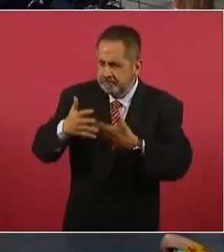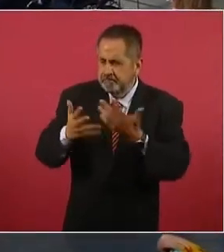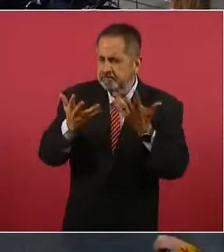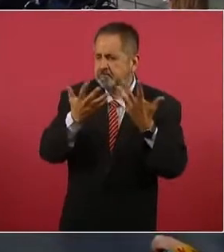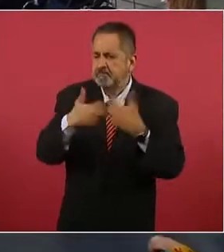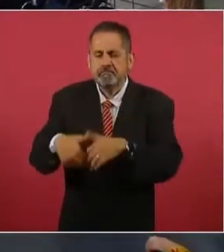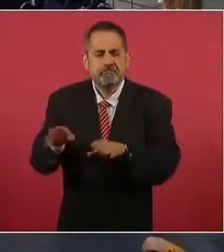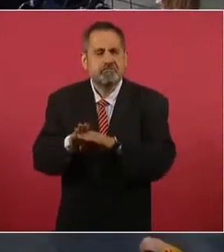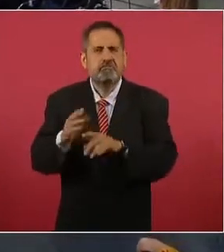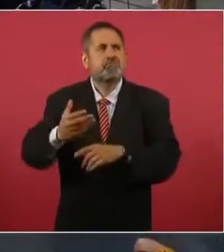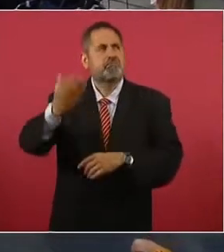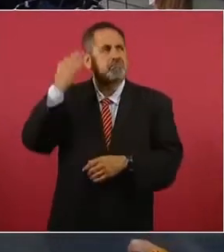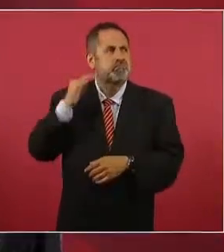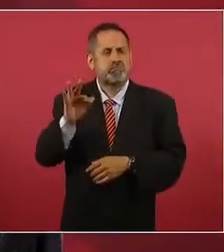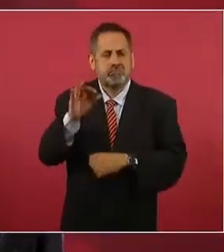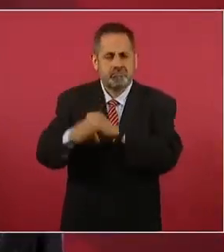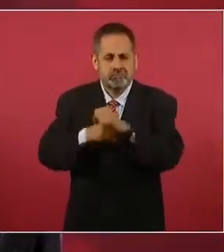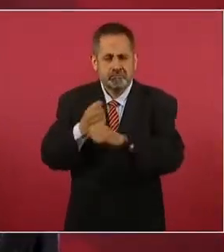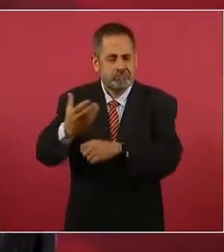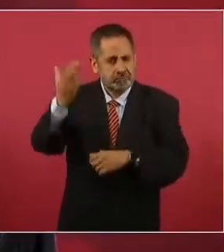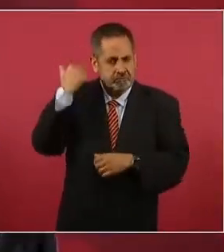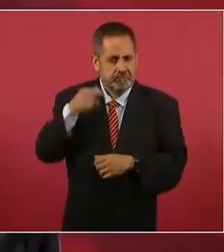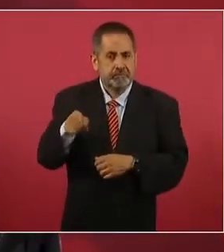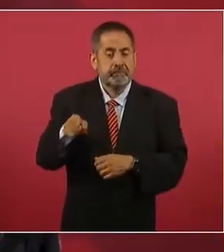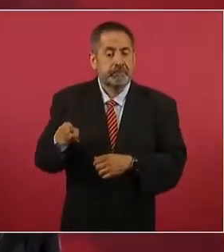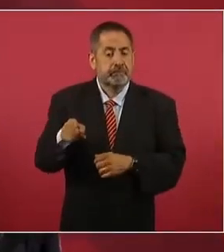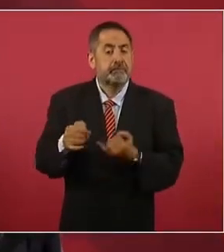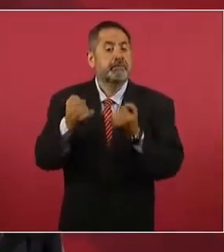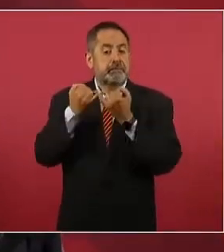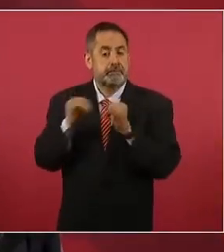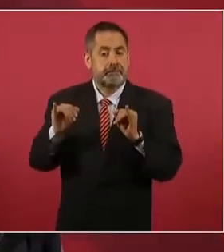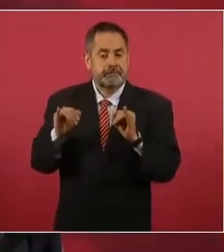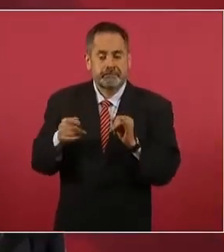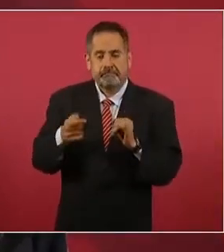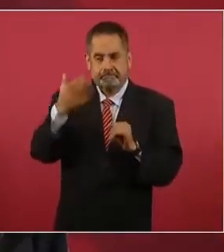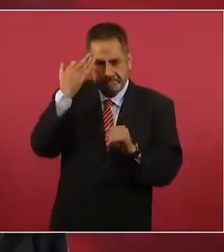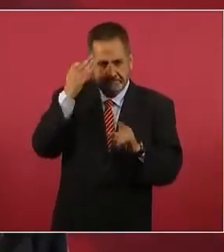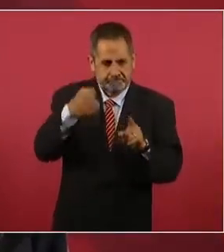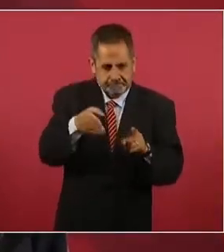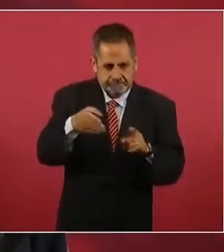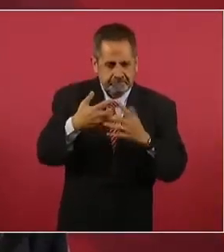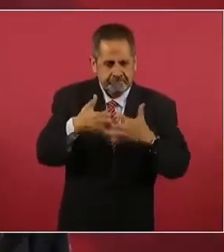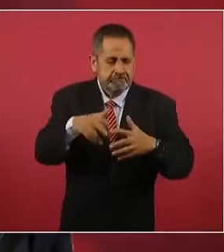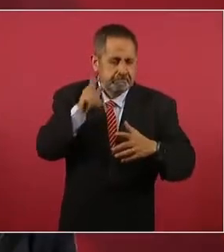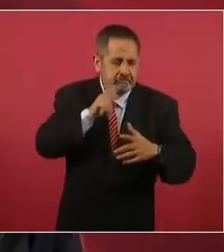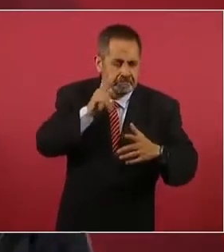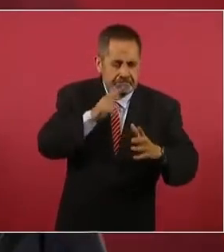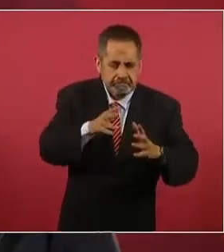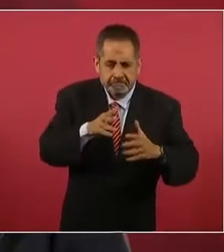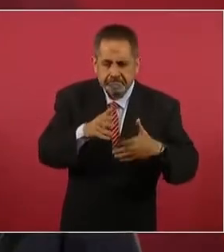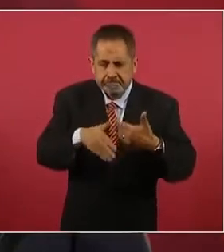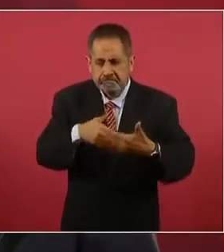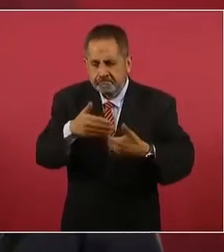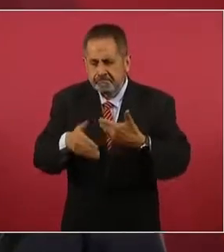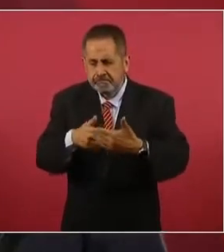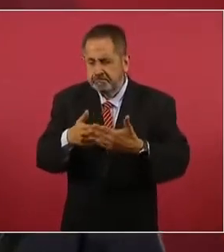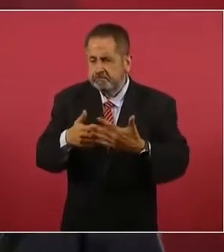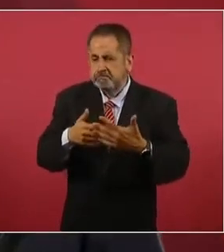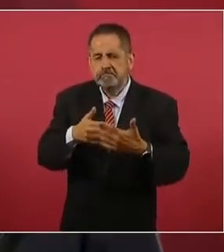hace más de 40 años. Se inauguró la primera etapa, iniciaron las pruebas y empezó a